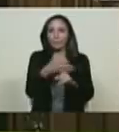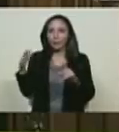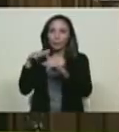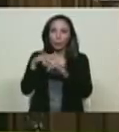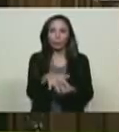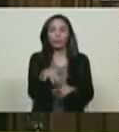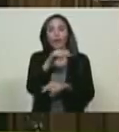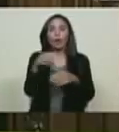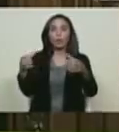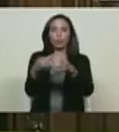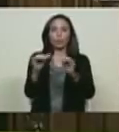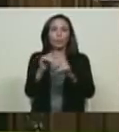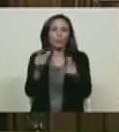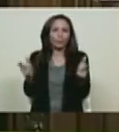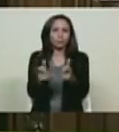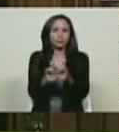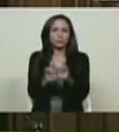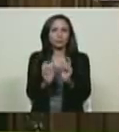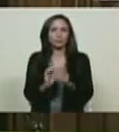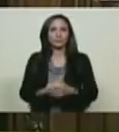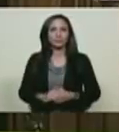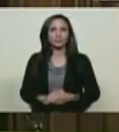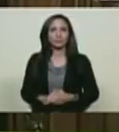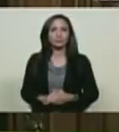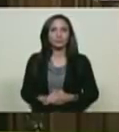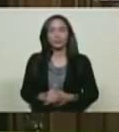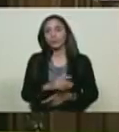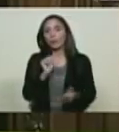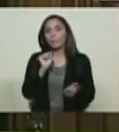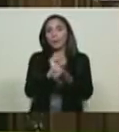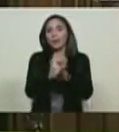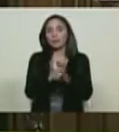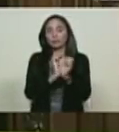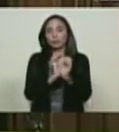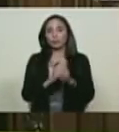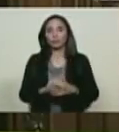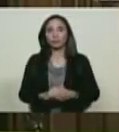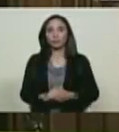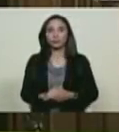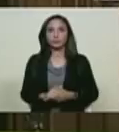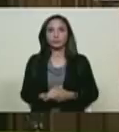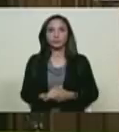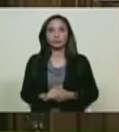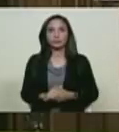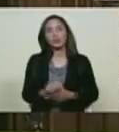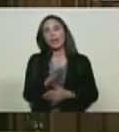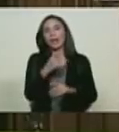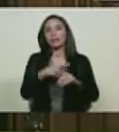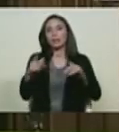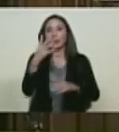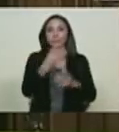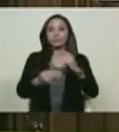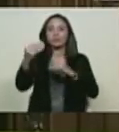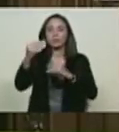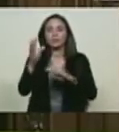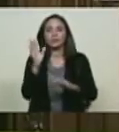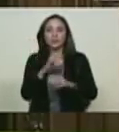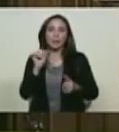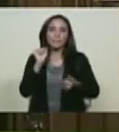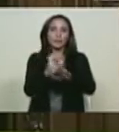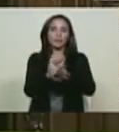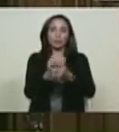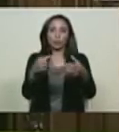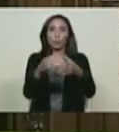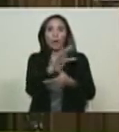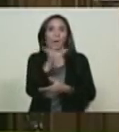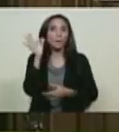pequeño grupo que fue capturado infragante. y esta